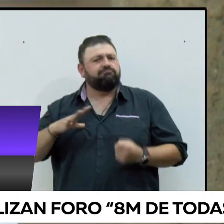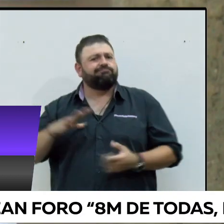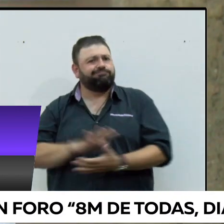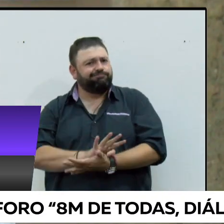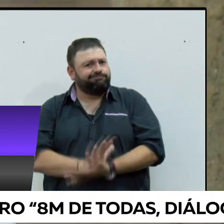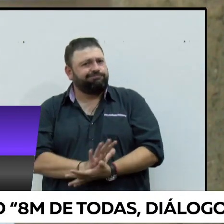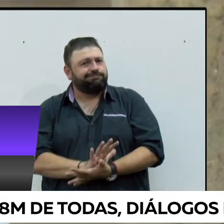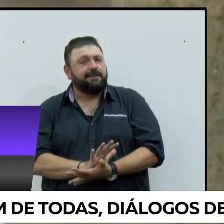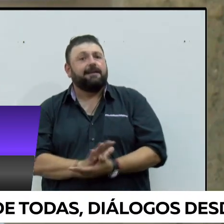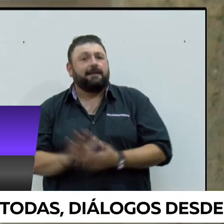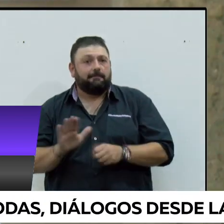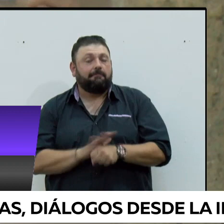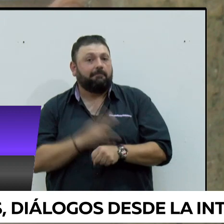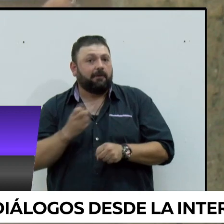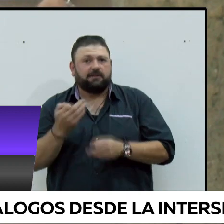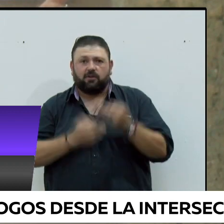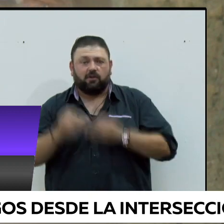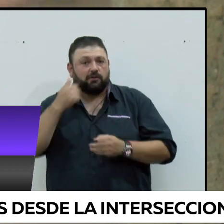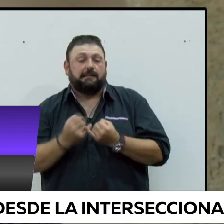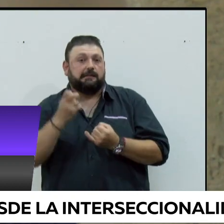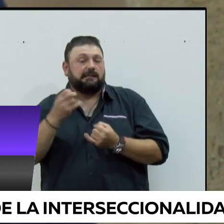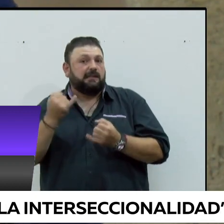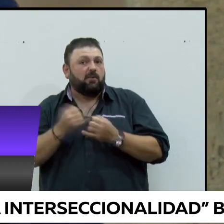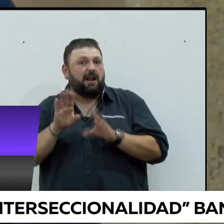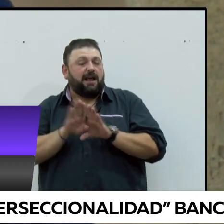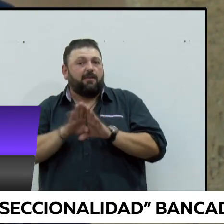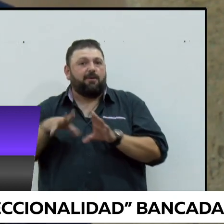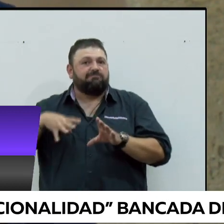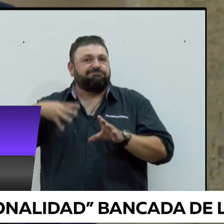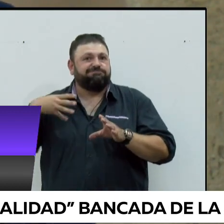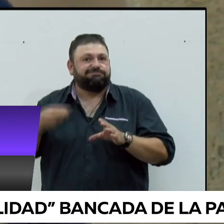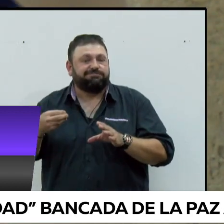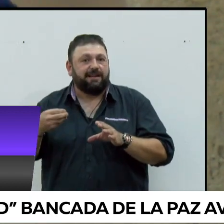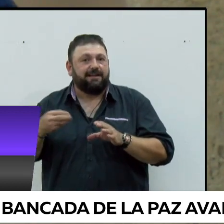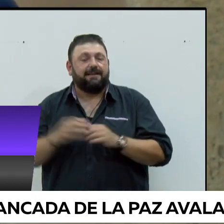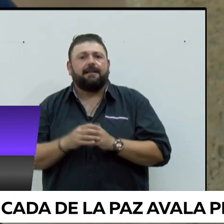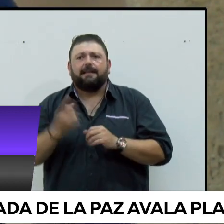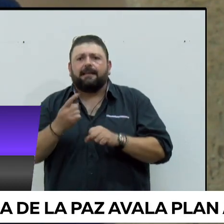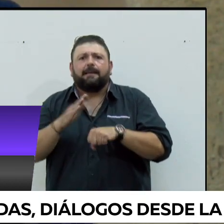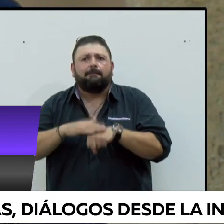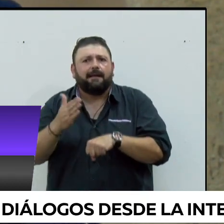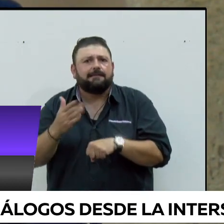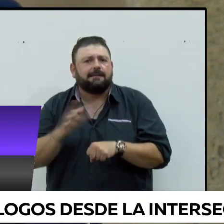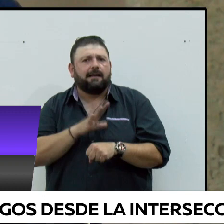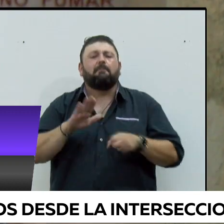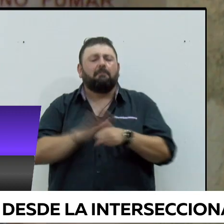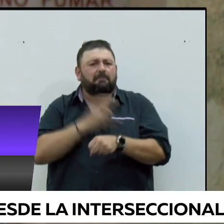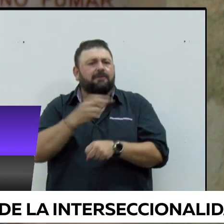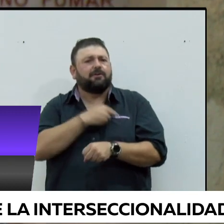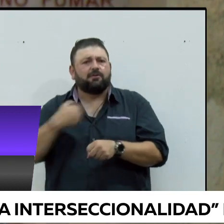sobre los feminismos y distintas violencias, igualdad y justicia deben de plantearse desde ese enfoque de la